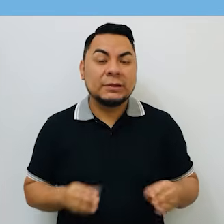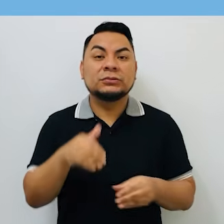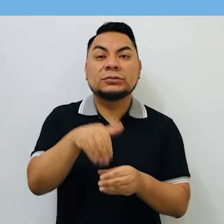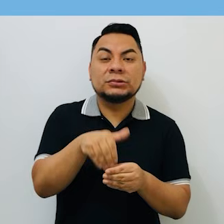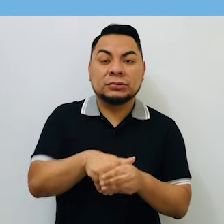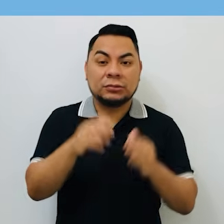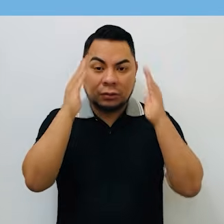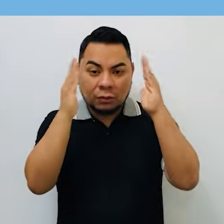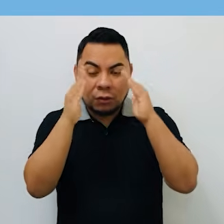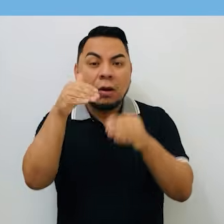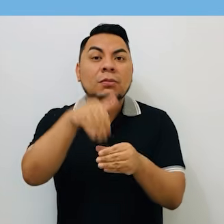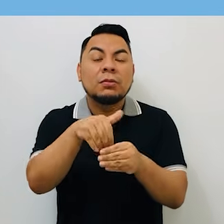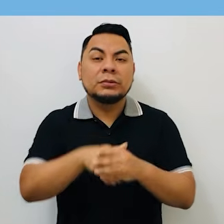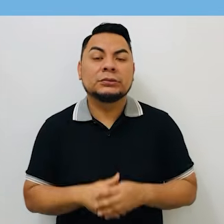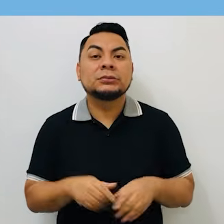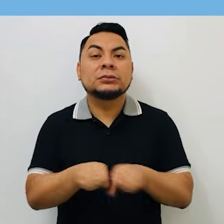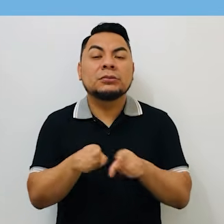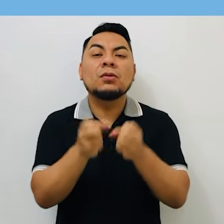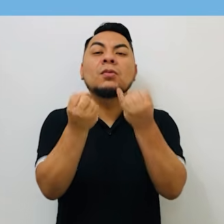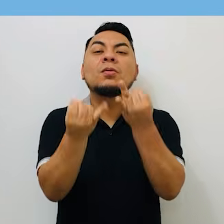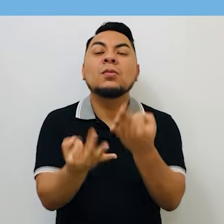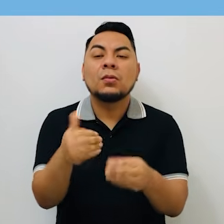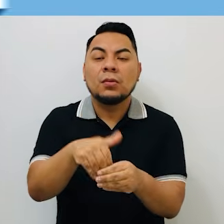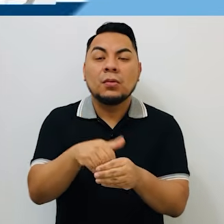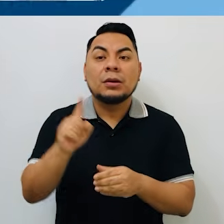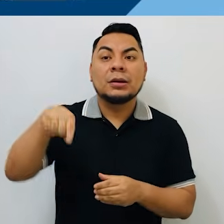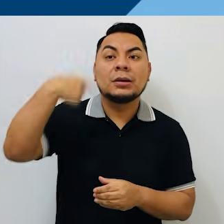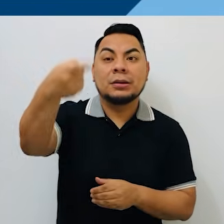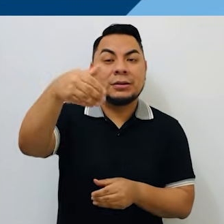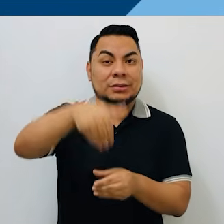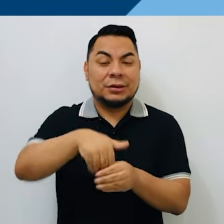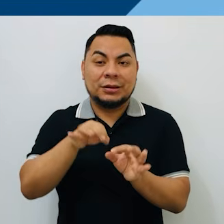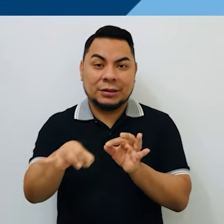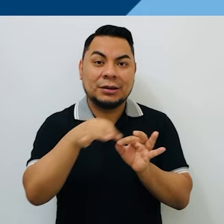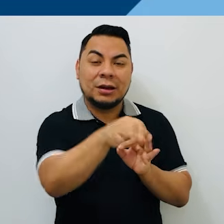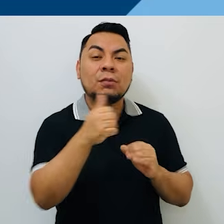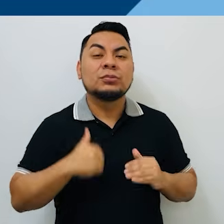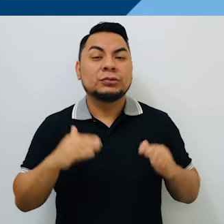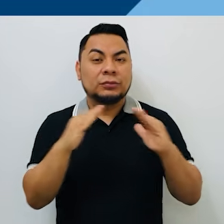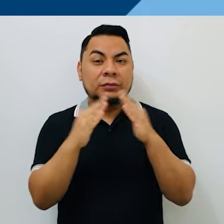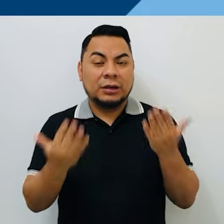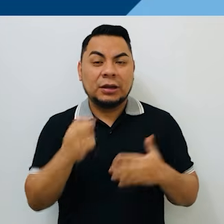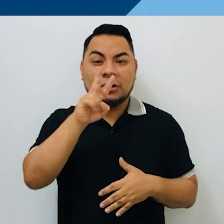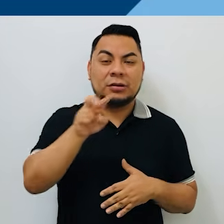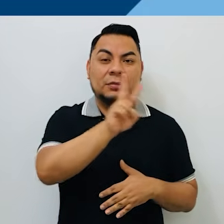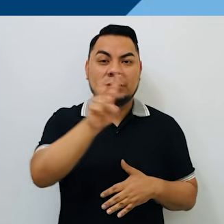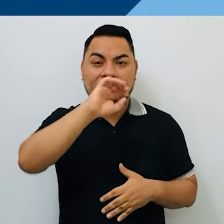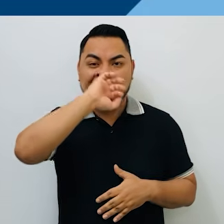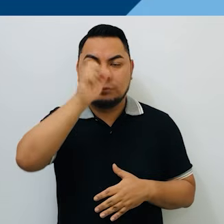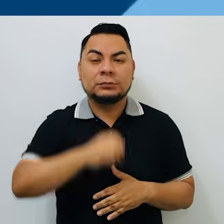mesa de sufragio, atender la votación y escrutar los votos el día de las elecciones regionales y